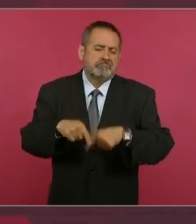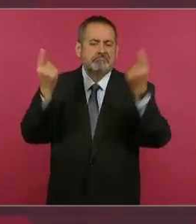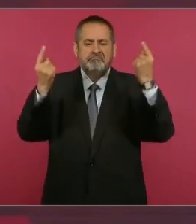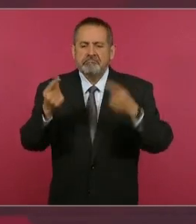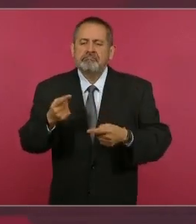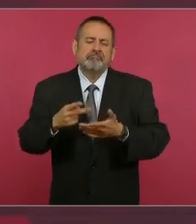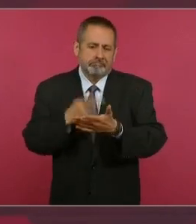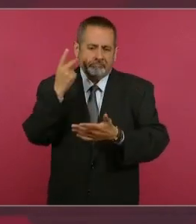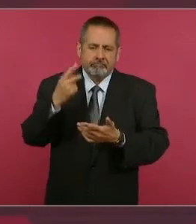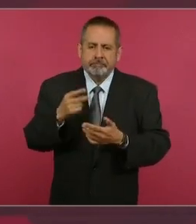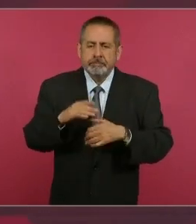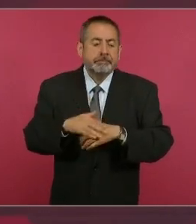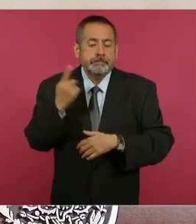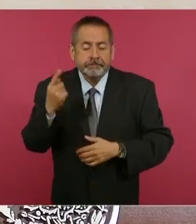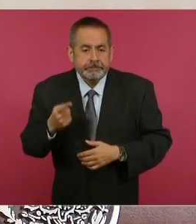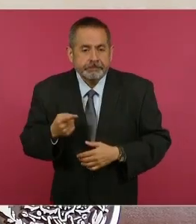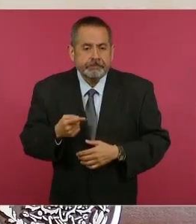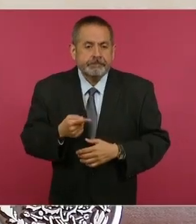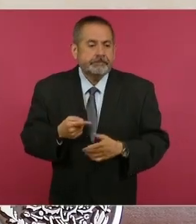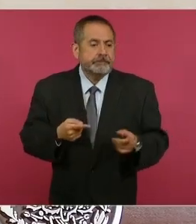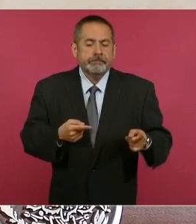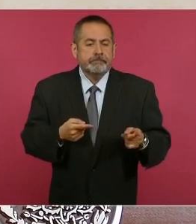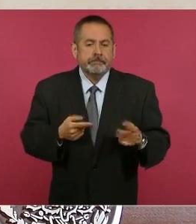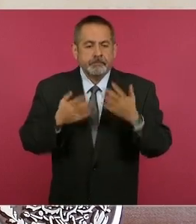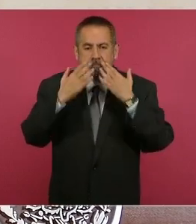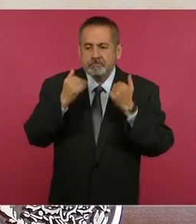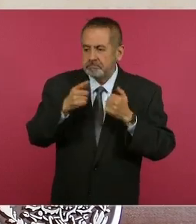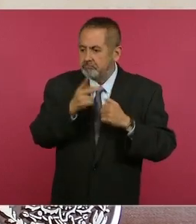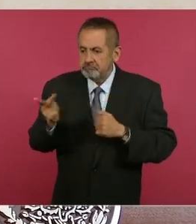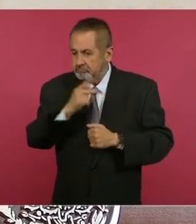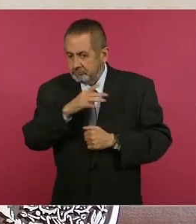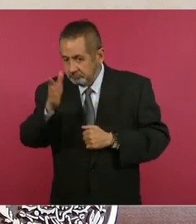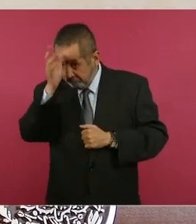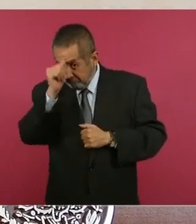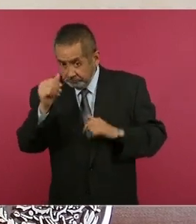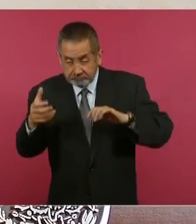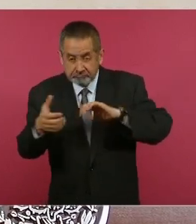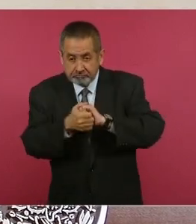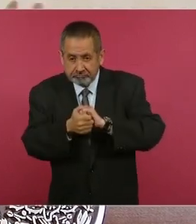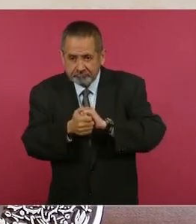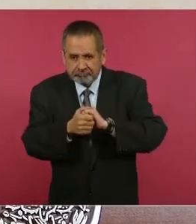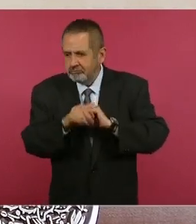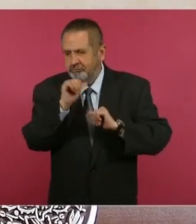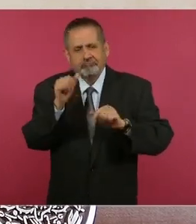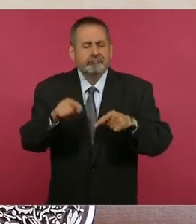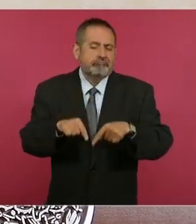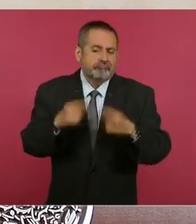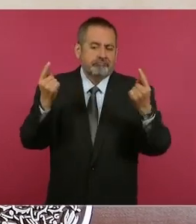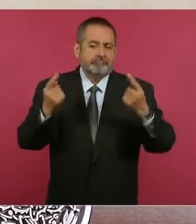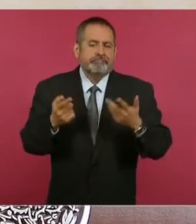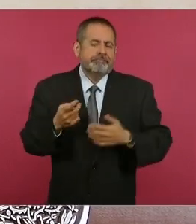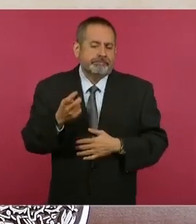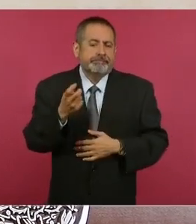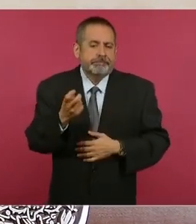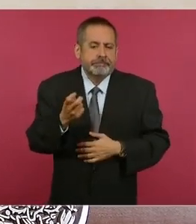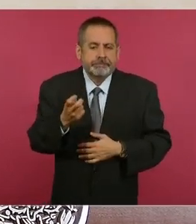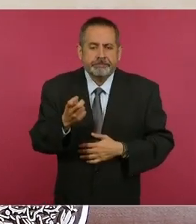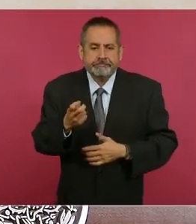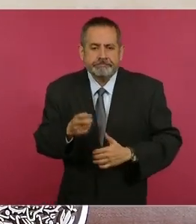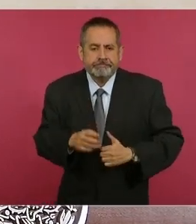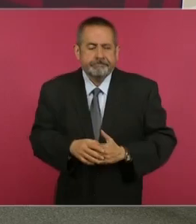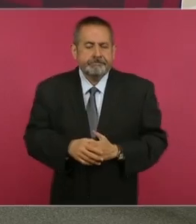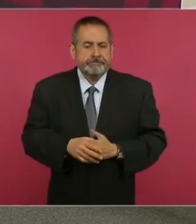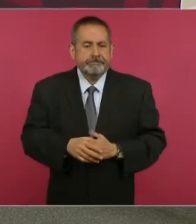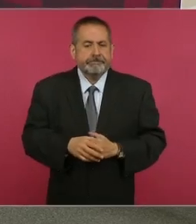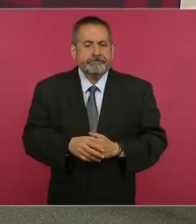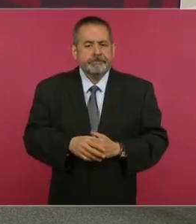porque no había acuerdos y se iba